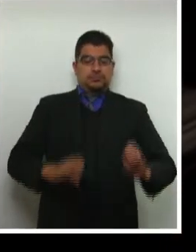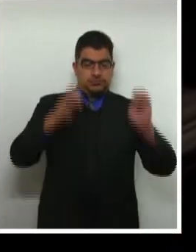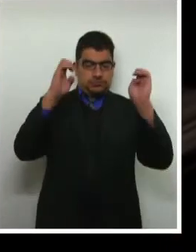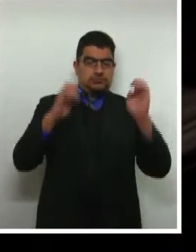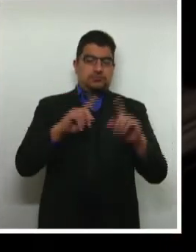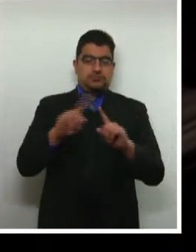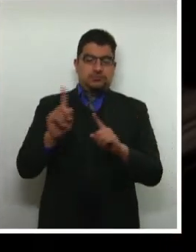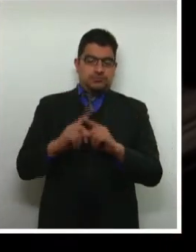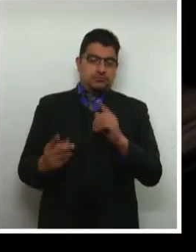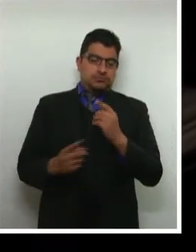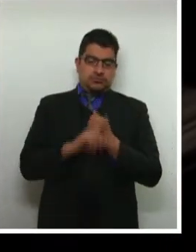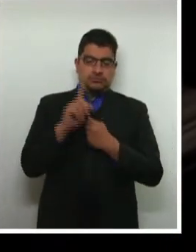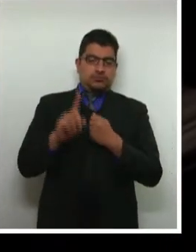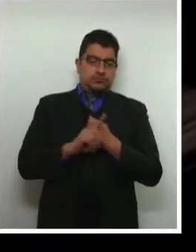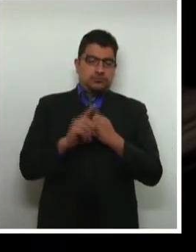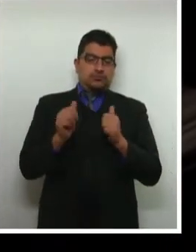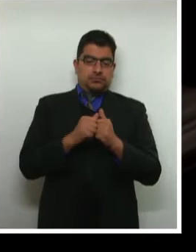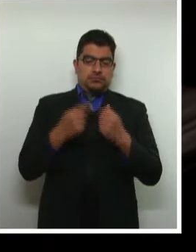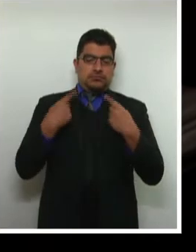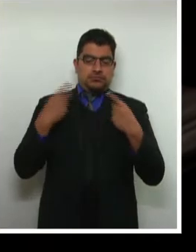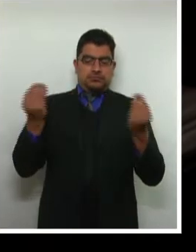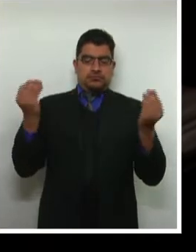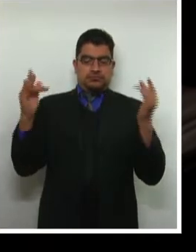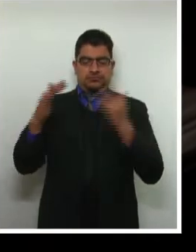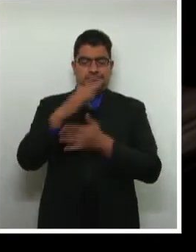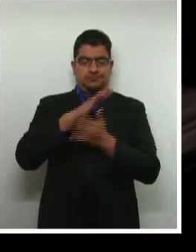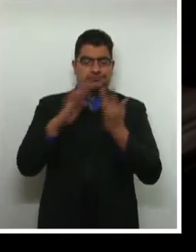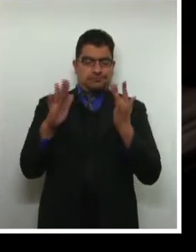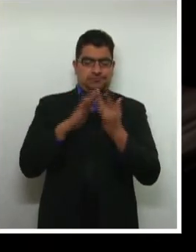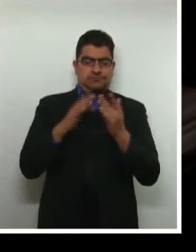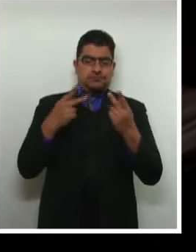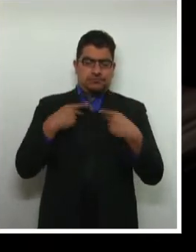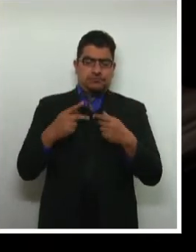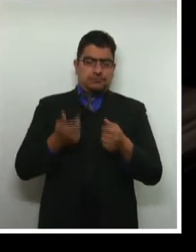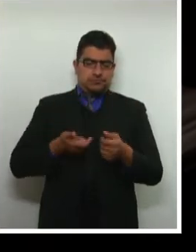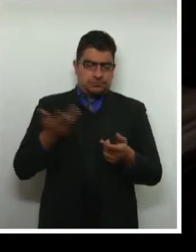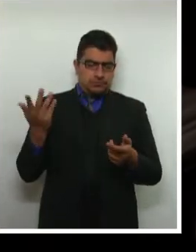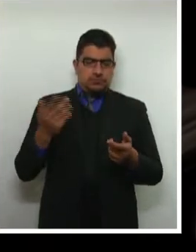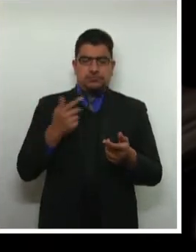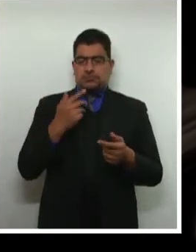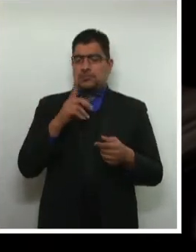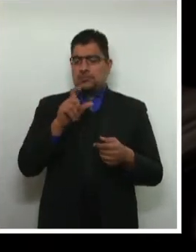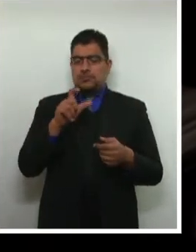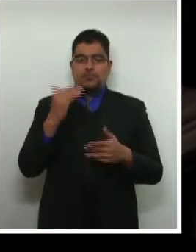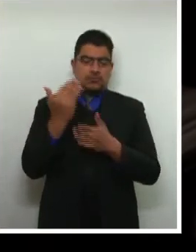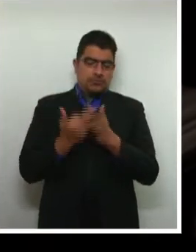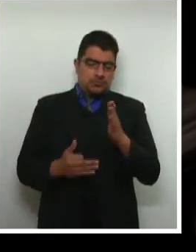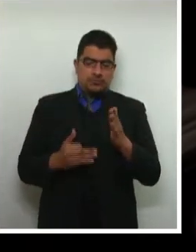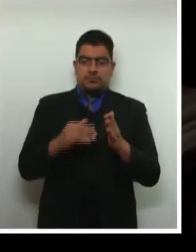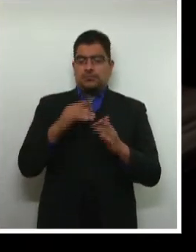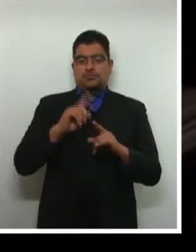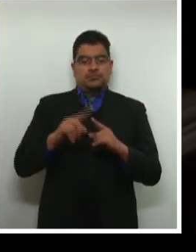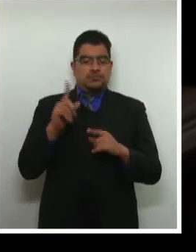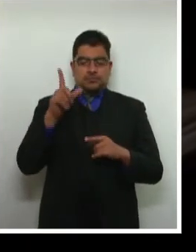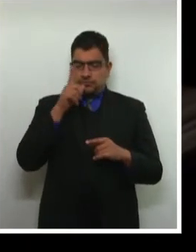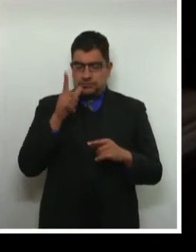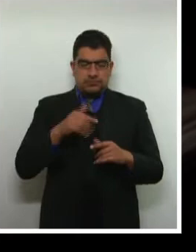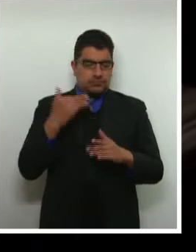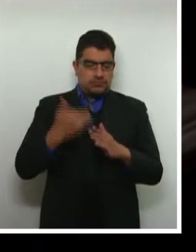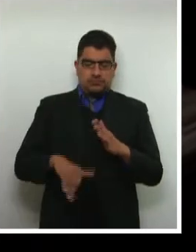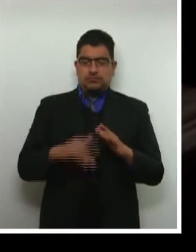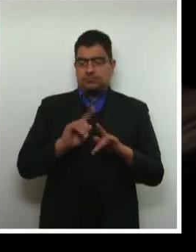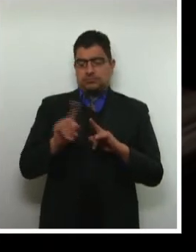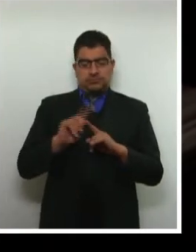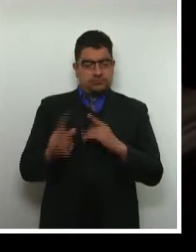el problema de la gentrificación, el aumento de los costos, la falta de agua y servicios. Creo que las